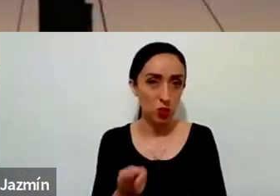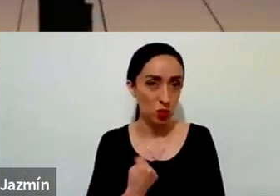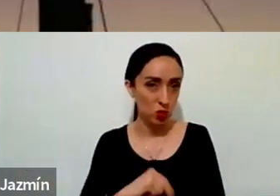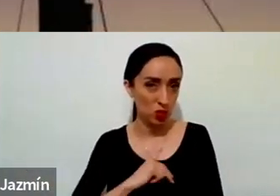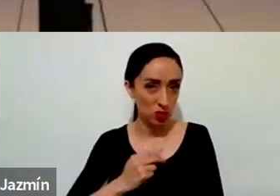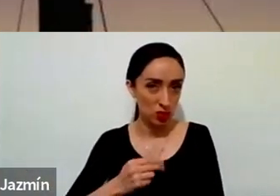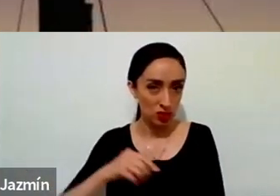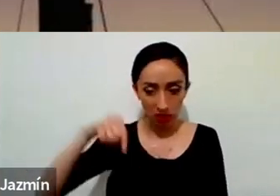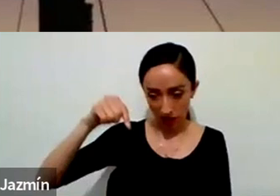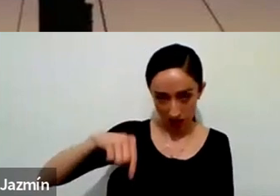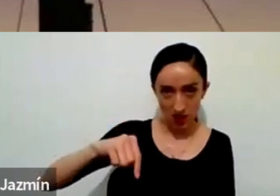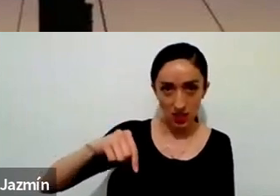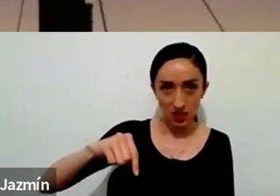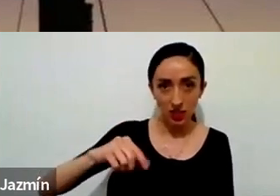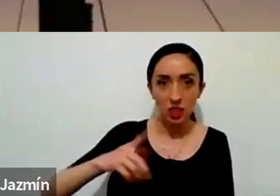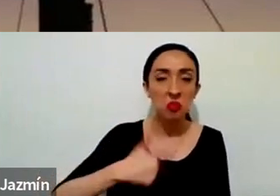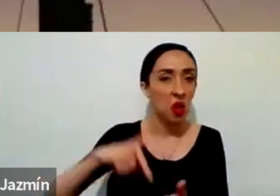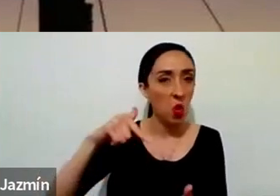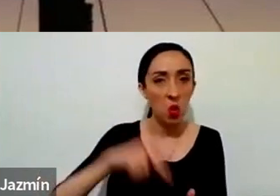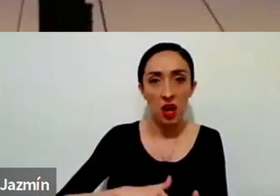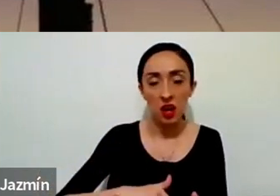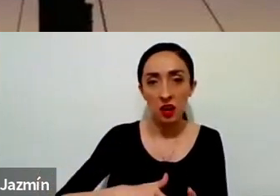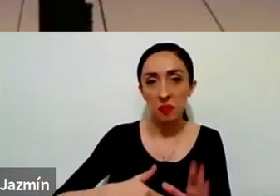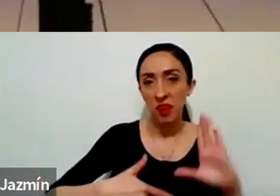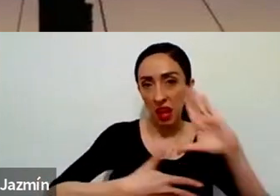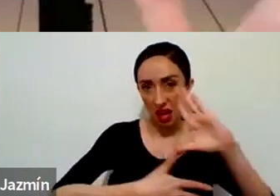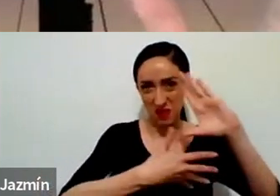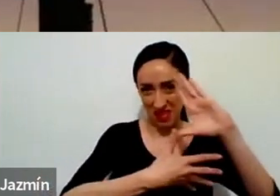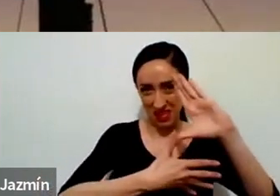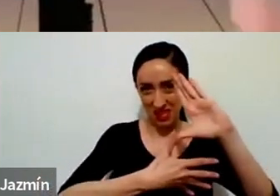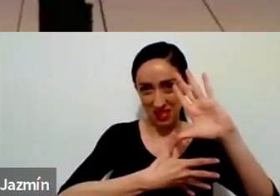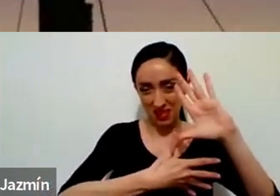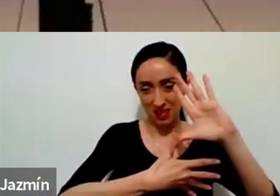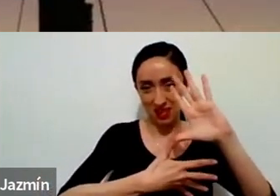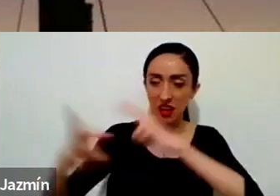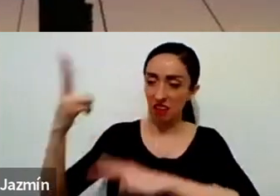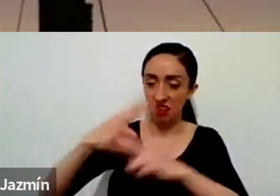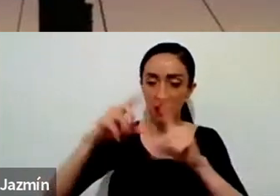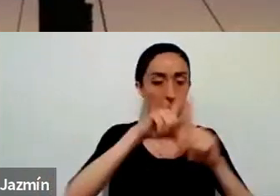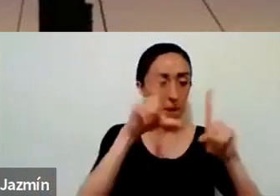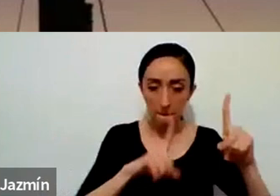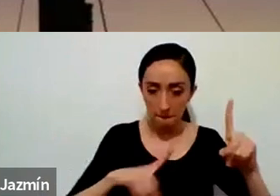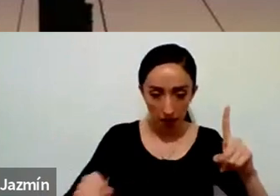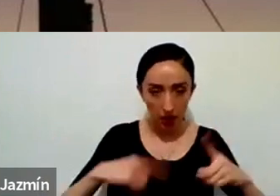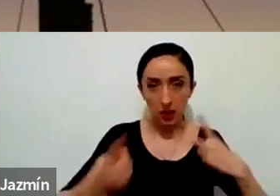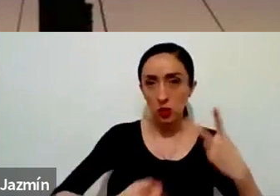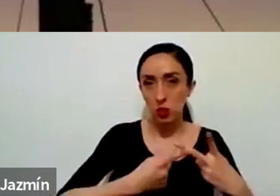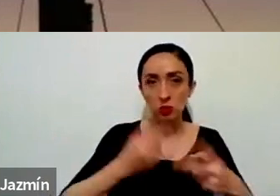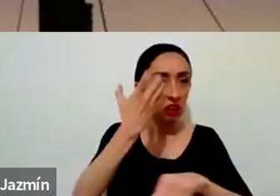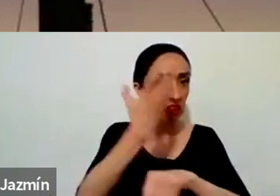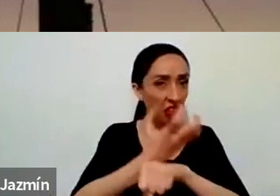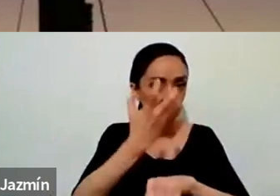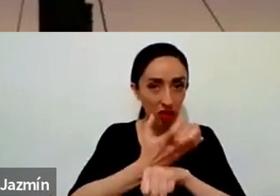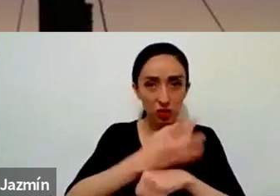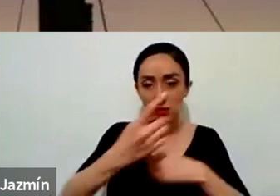Unidos. Tenemos personas de Puerto Rico, personas de México, de diferentes ciudades de los Estados Unidos.